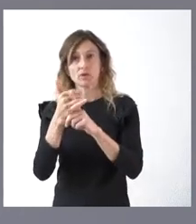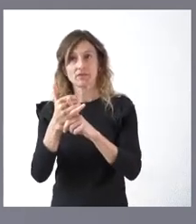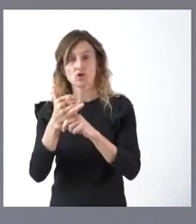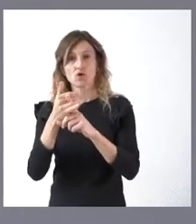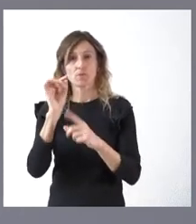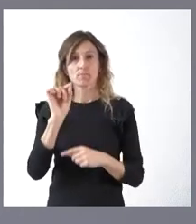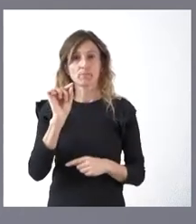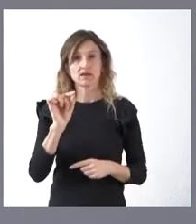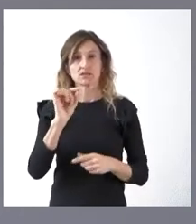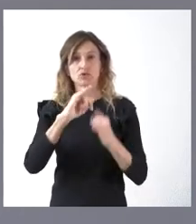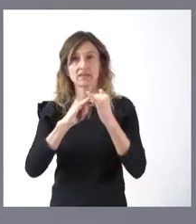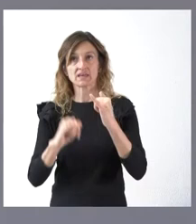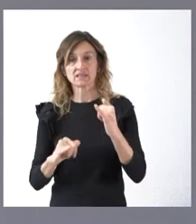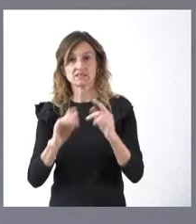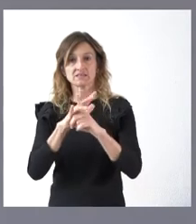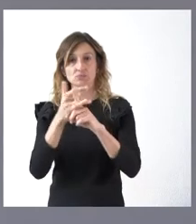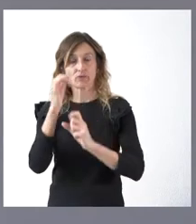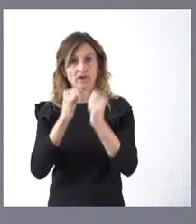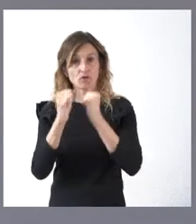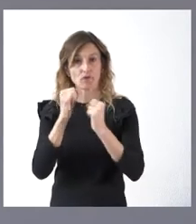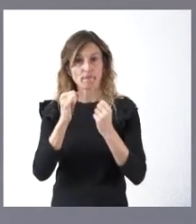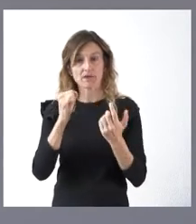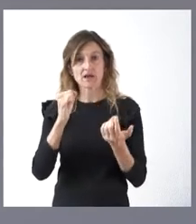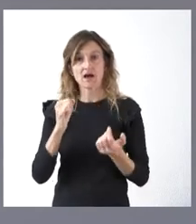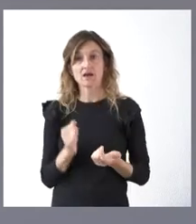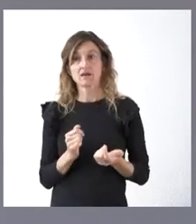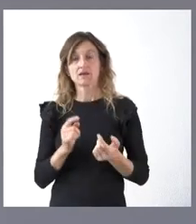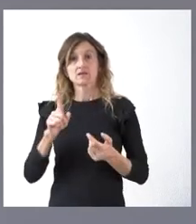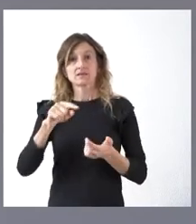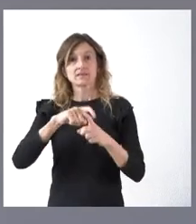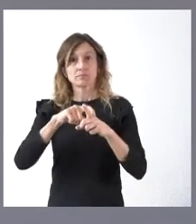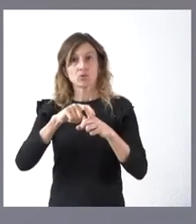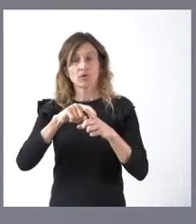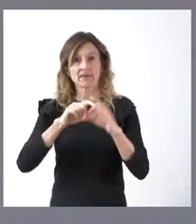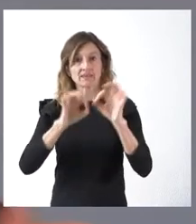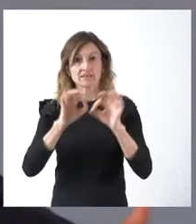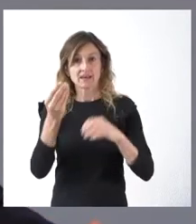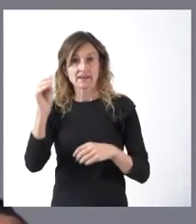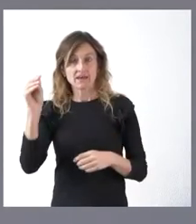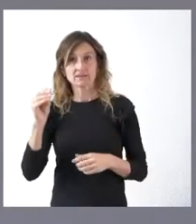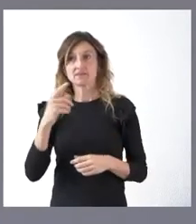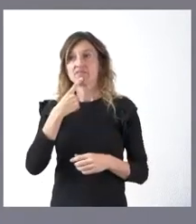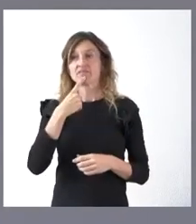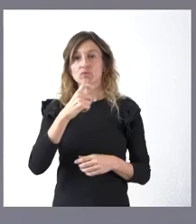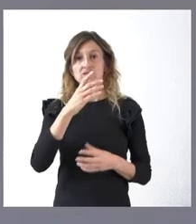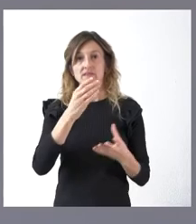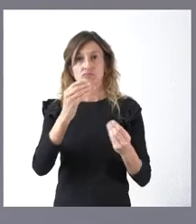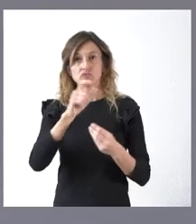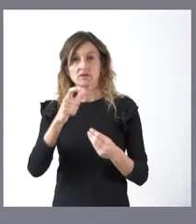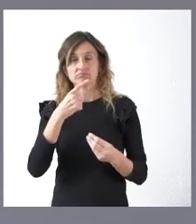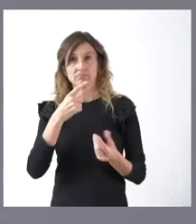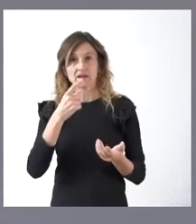el momento de crisis de situación económica de inflación de subida de tipos de interés de tantas personas con dificultades para